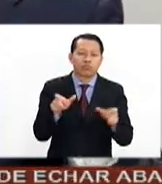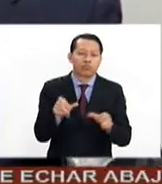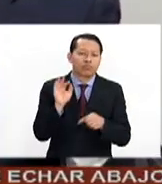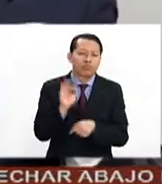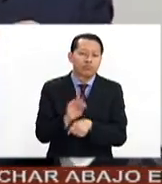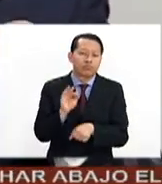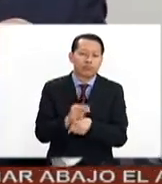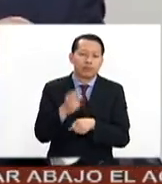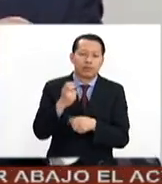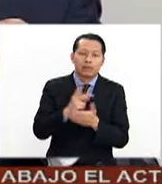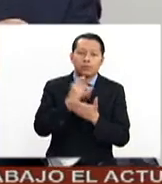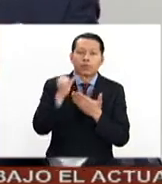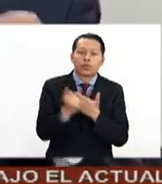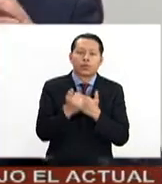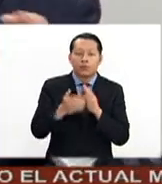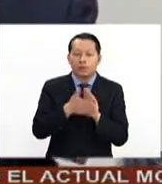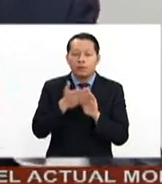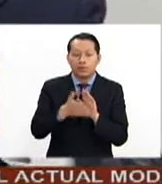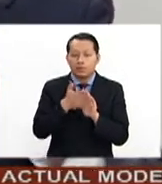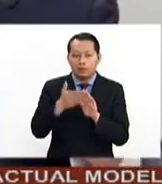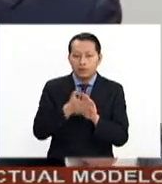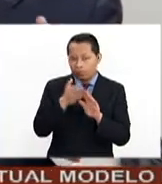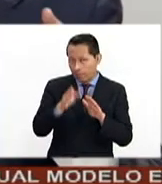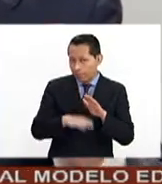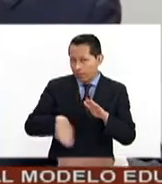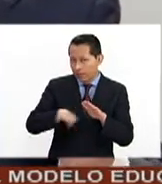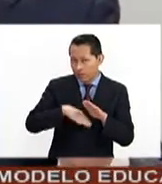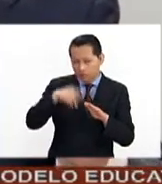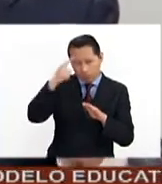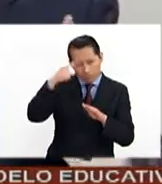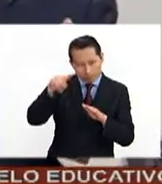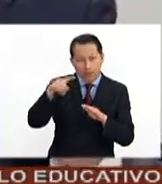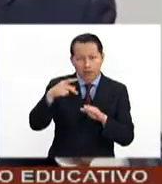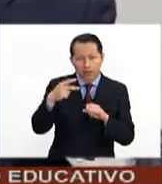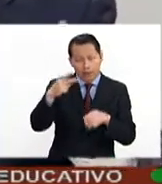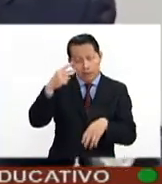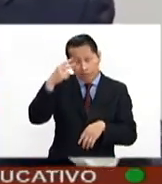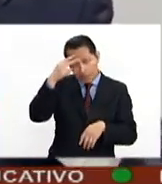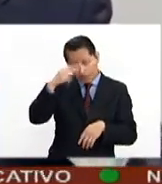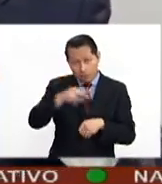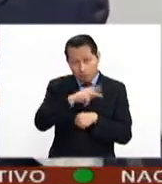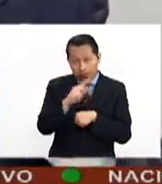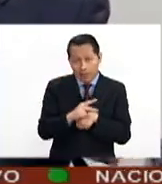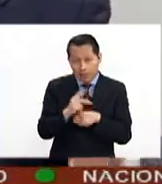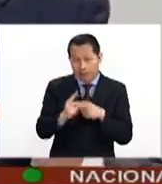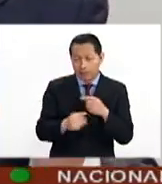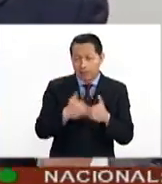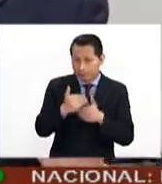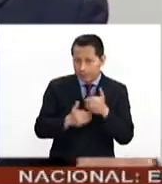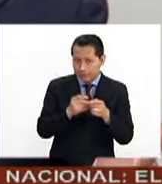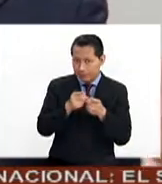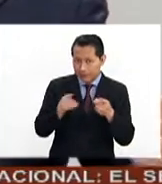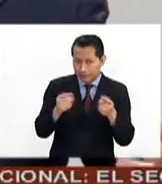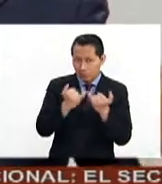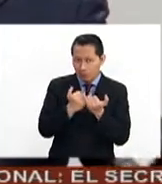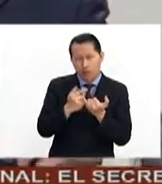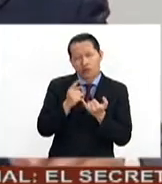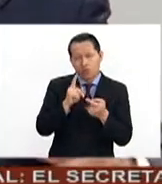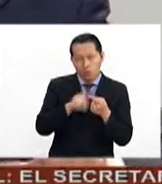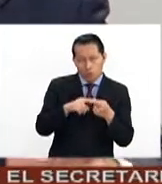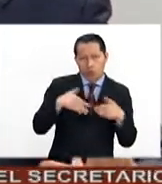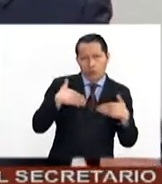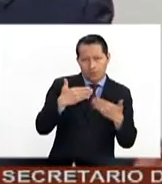a este tipo de proyectos de infraestructura básicos para el desarrollo del país, uno es la confianza que está existiendo, que ya me referí,